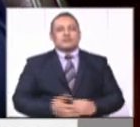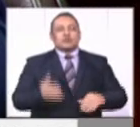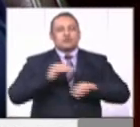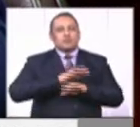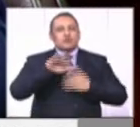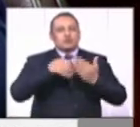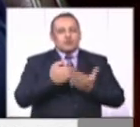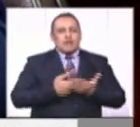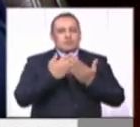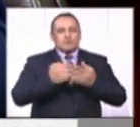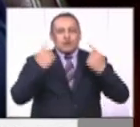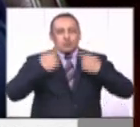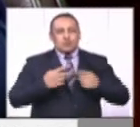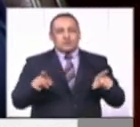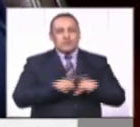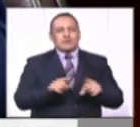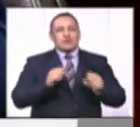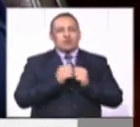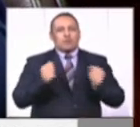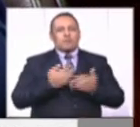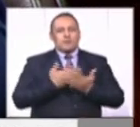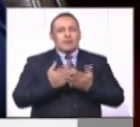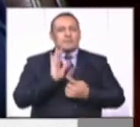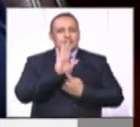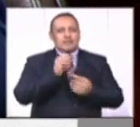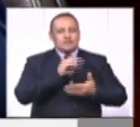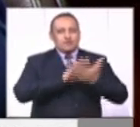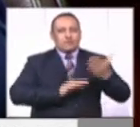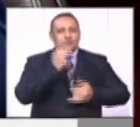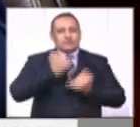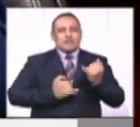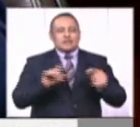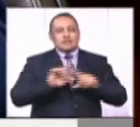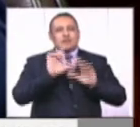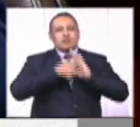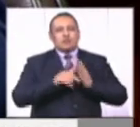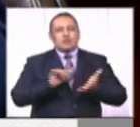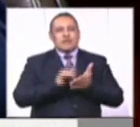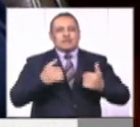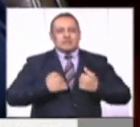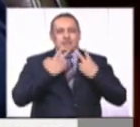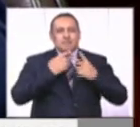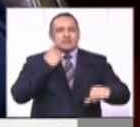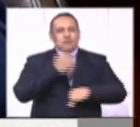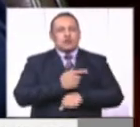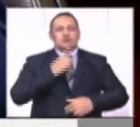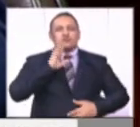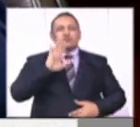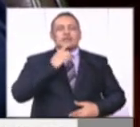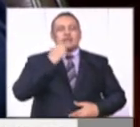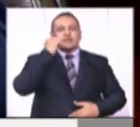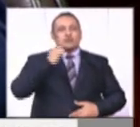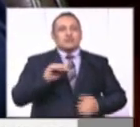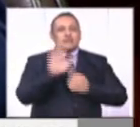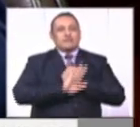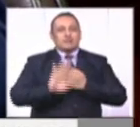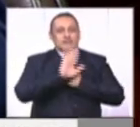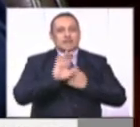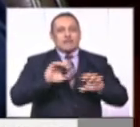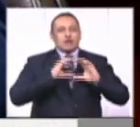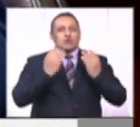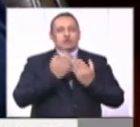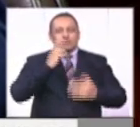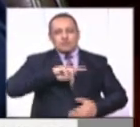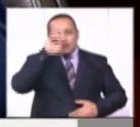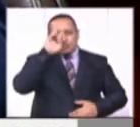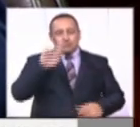la base de estas consideraciones y las esgrimidas en el informe final y luego de haber ejercido el denunciado su derecho a la defensa el pleno del